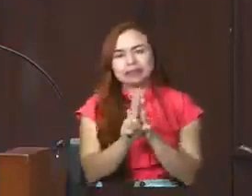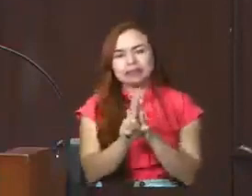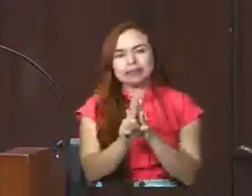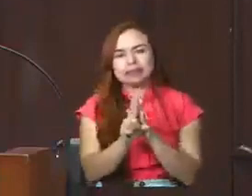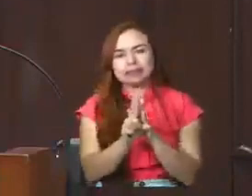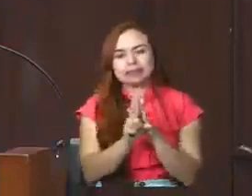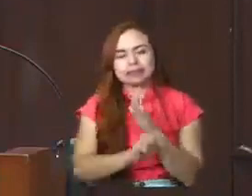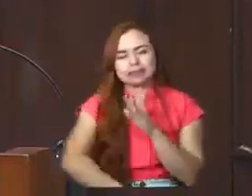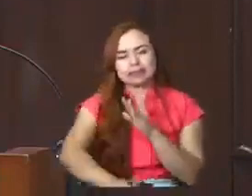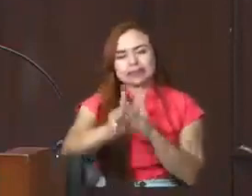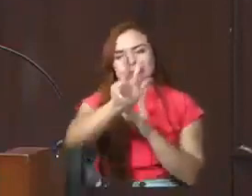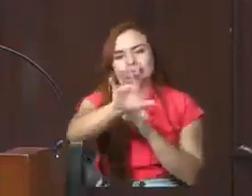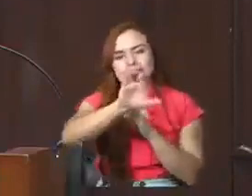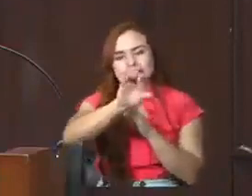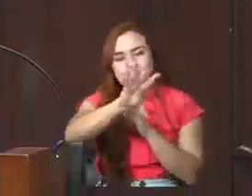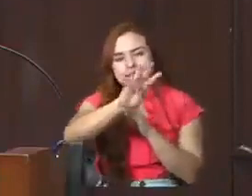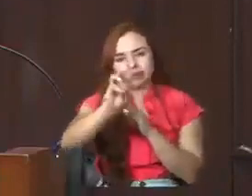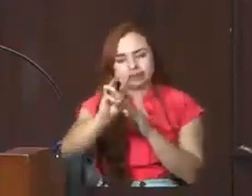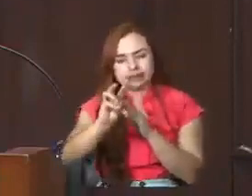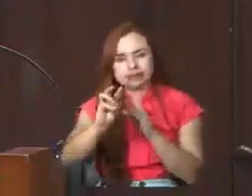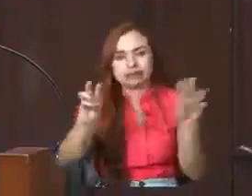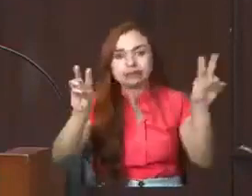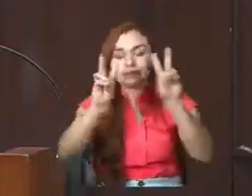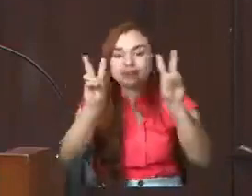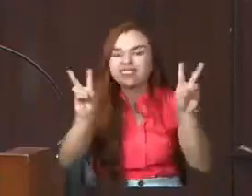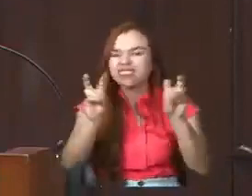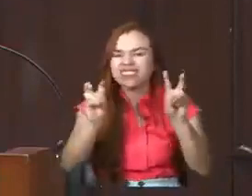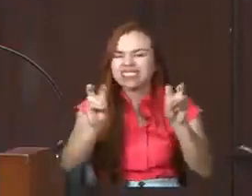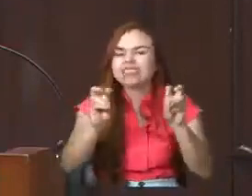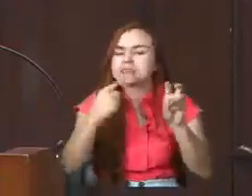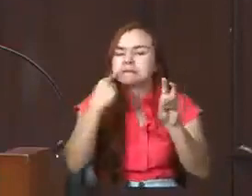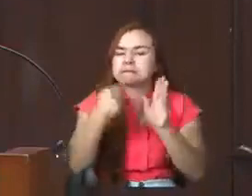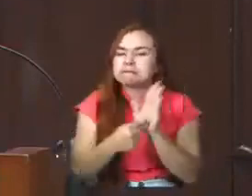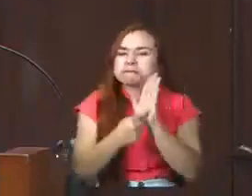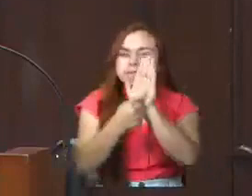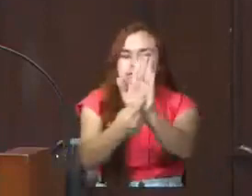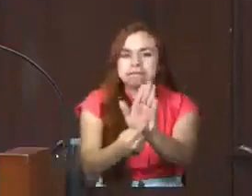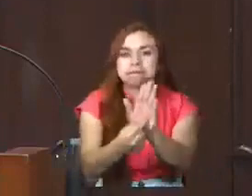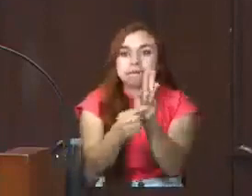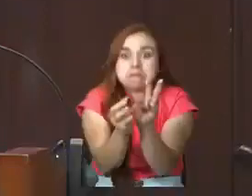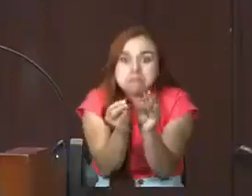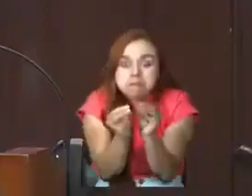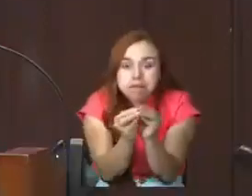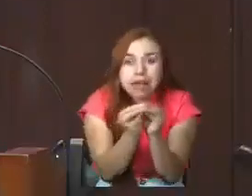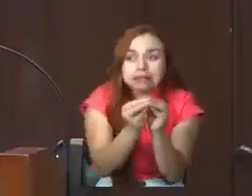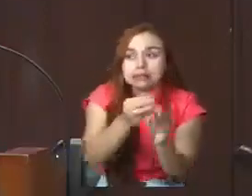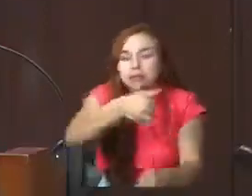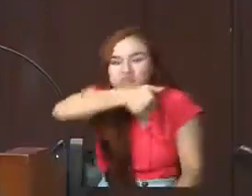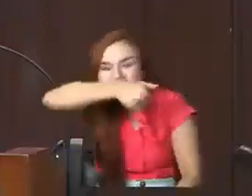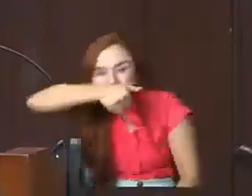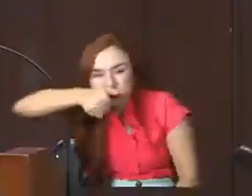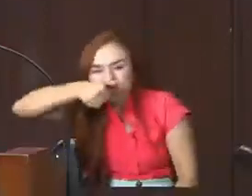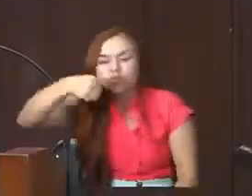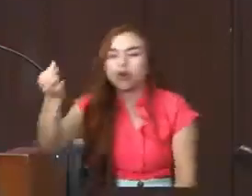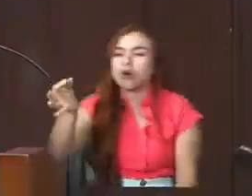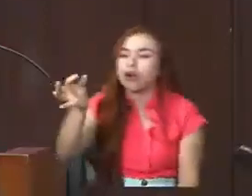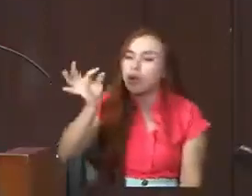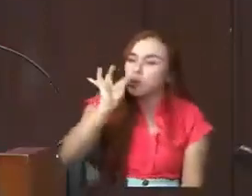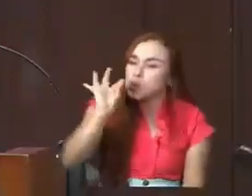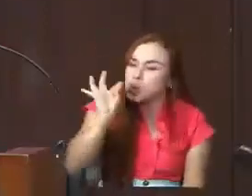de la Comisión Nacional para el Estudio y la Prevención de los Delitos Relacionados con Drogas y dicta otras